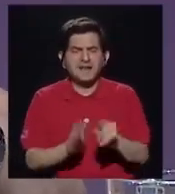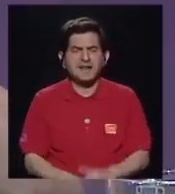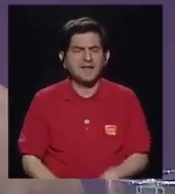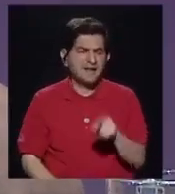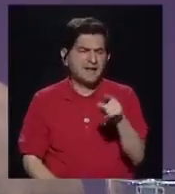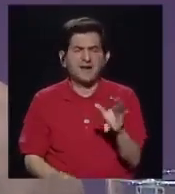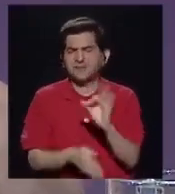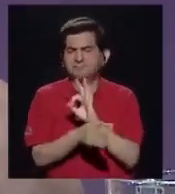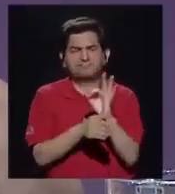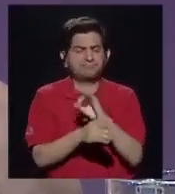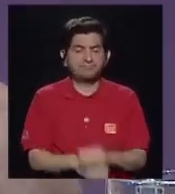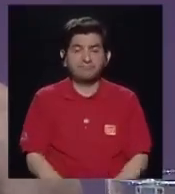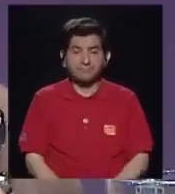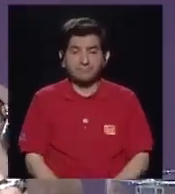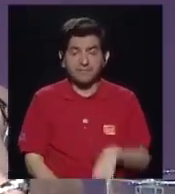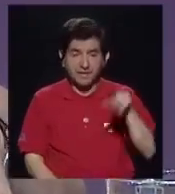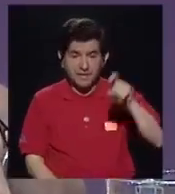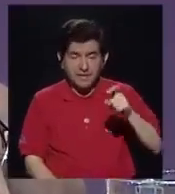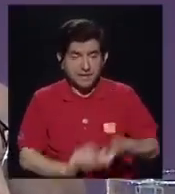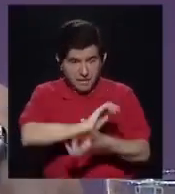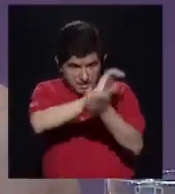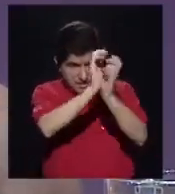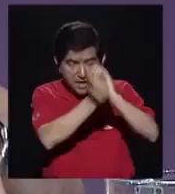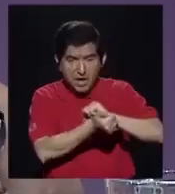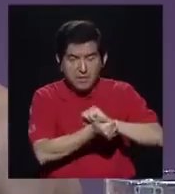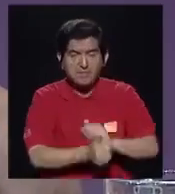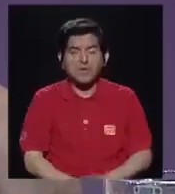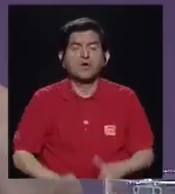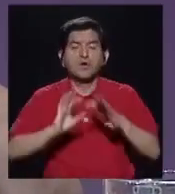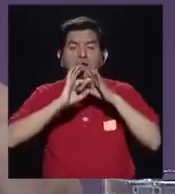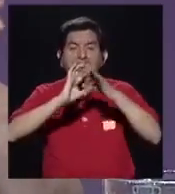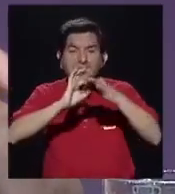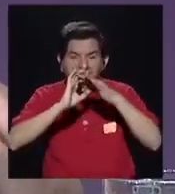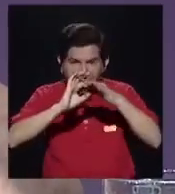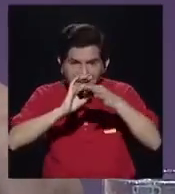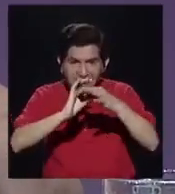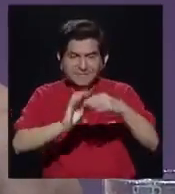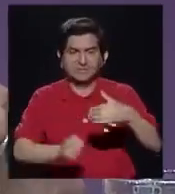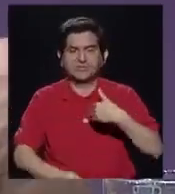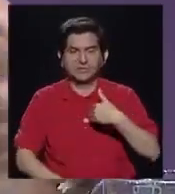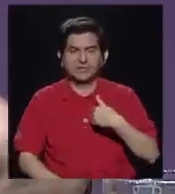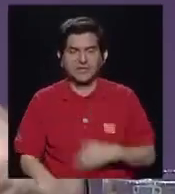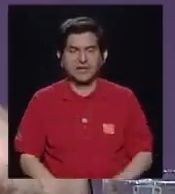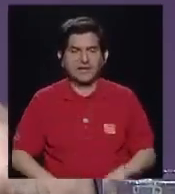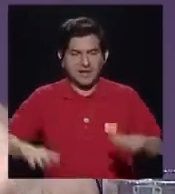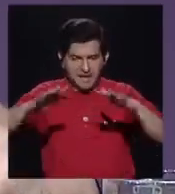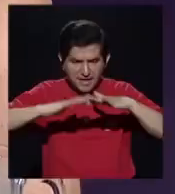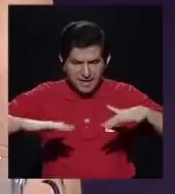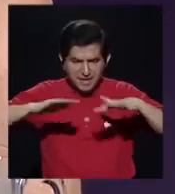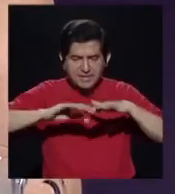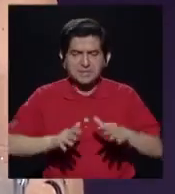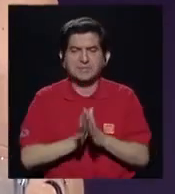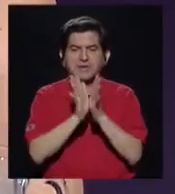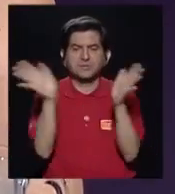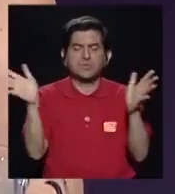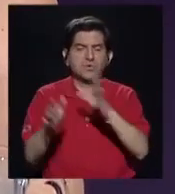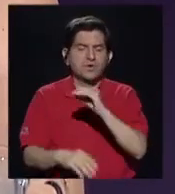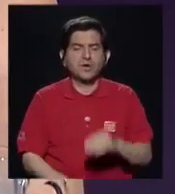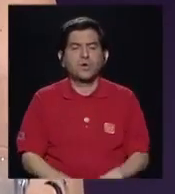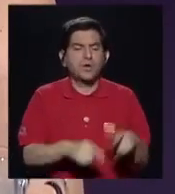porque lo que debemos modificar es la relación entre esfera pública y minorías